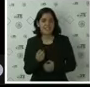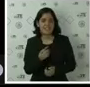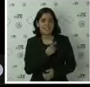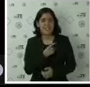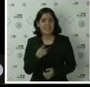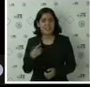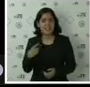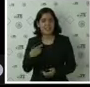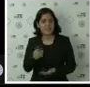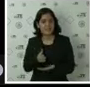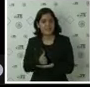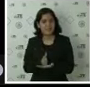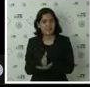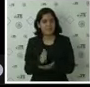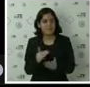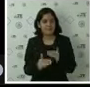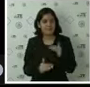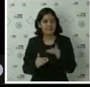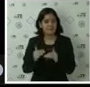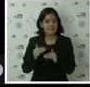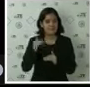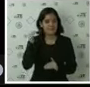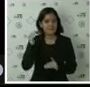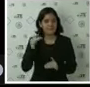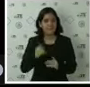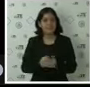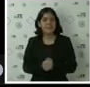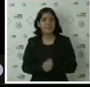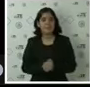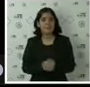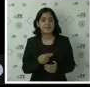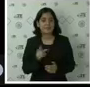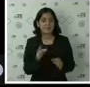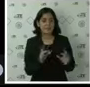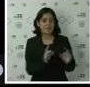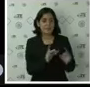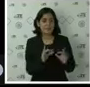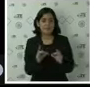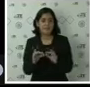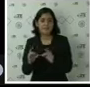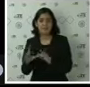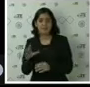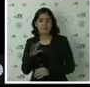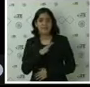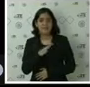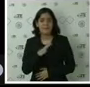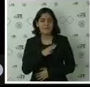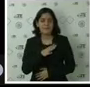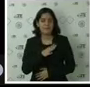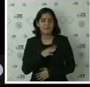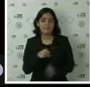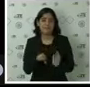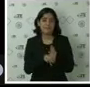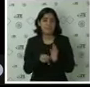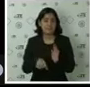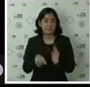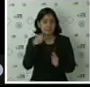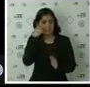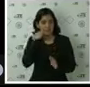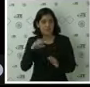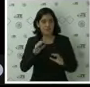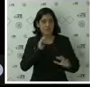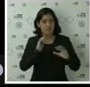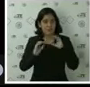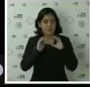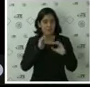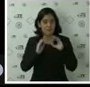instituciones educativas se encargan de ello, sin embargo, intervienen diversos factores, entre ellas las herramientas para comunicarnos. Ya que no